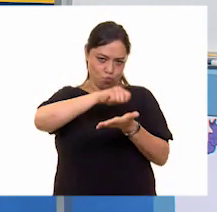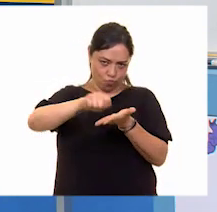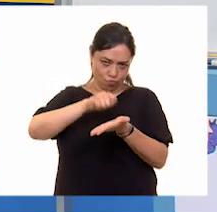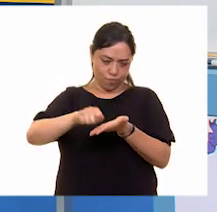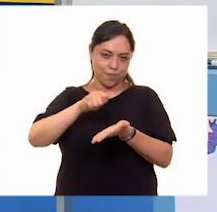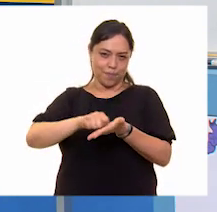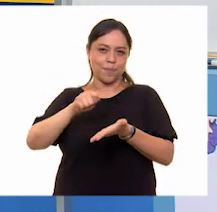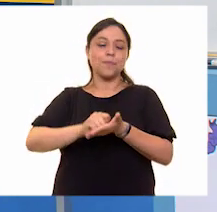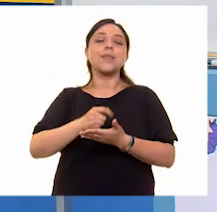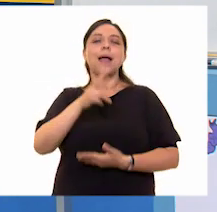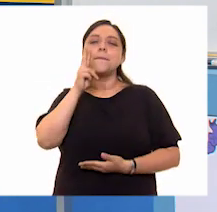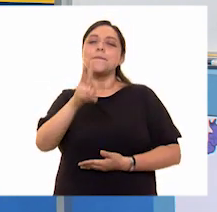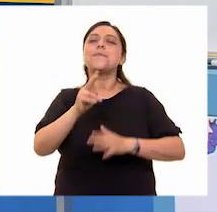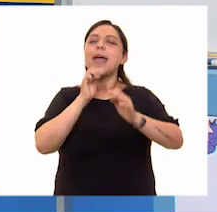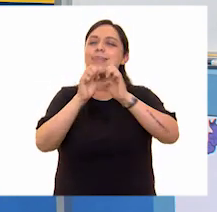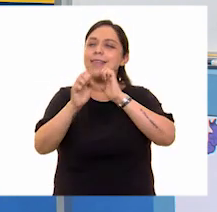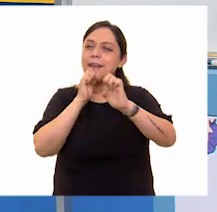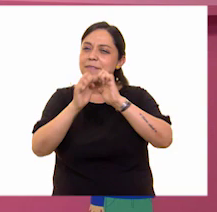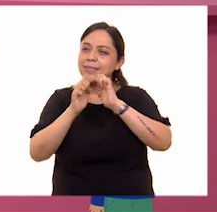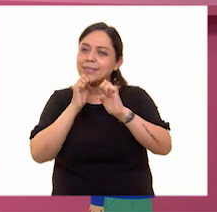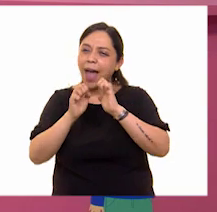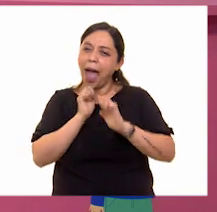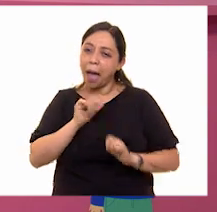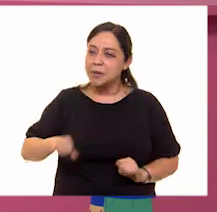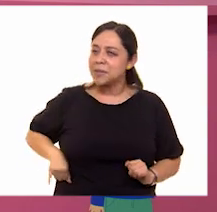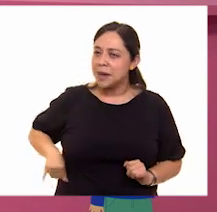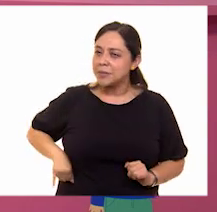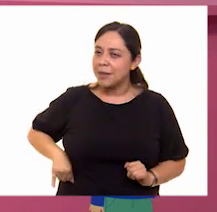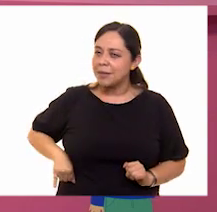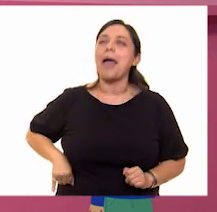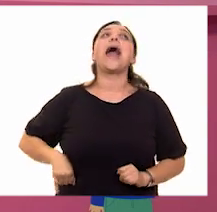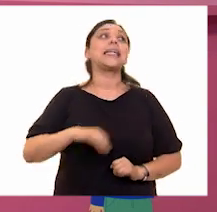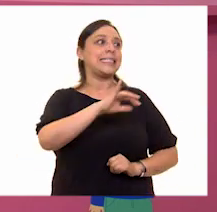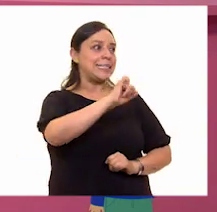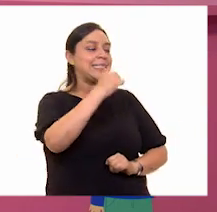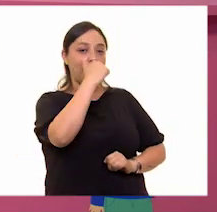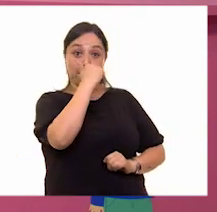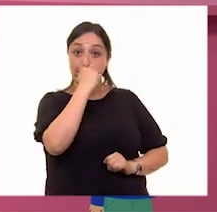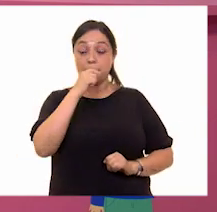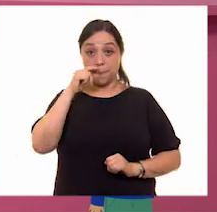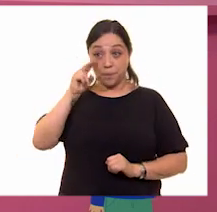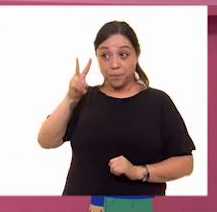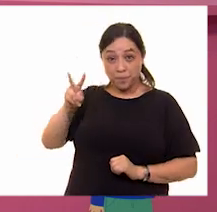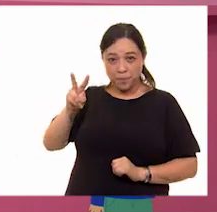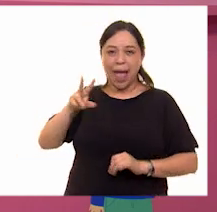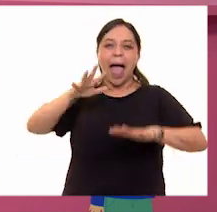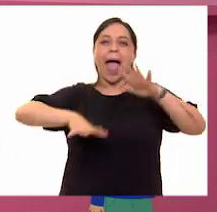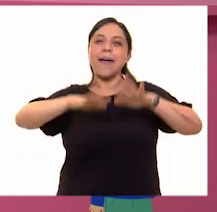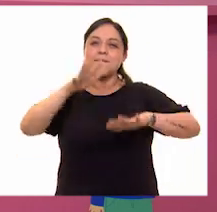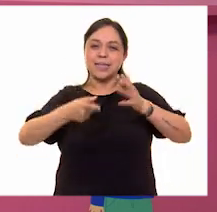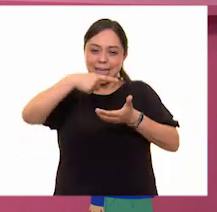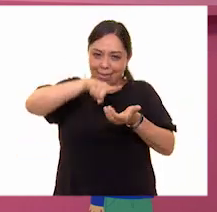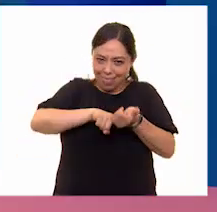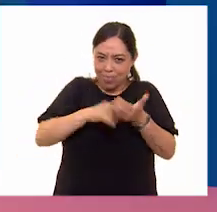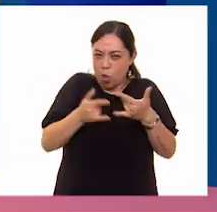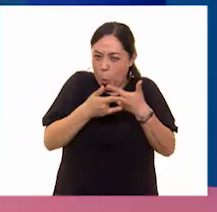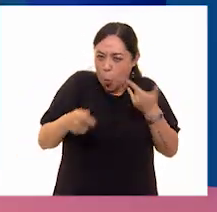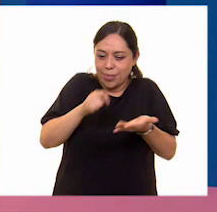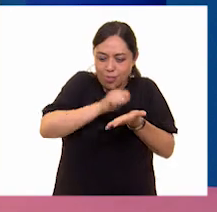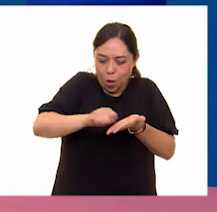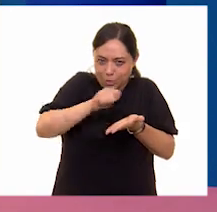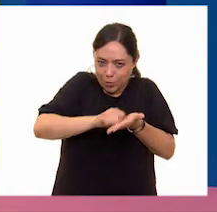una entrevista muy interesante, además. Sí. Vemos que sus personajes a veces son niños